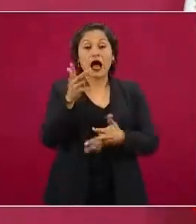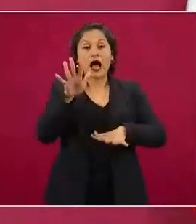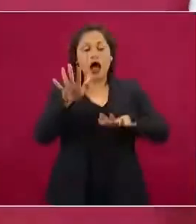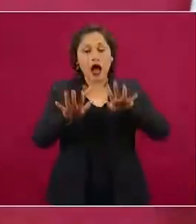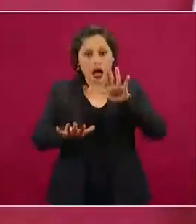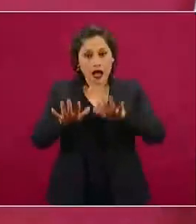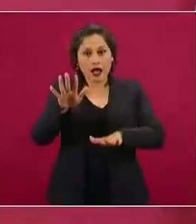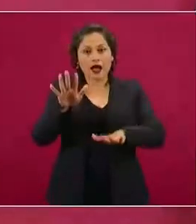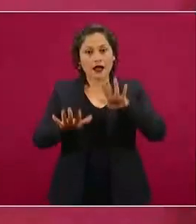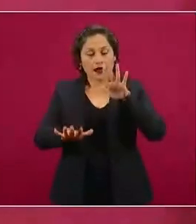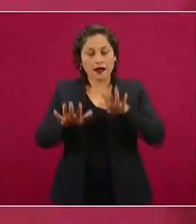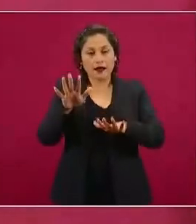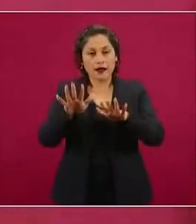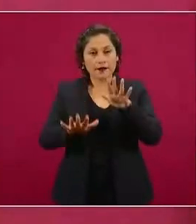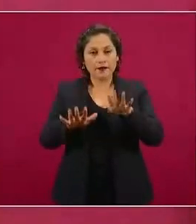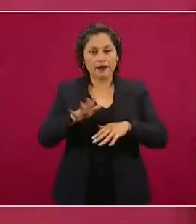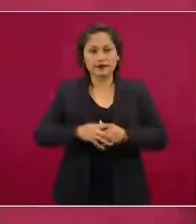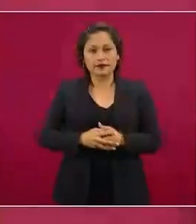para